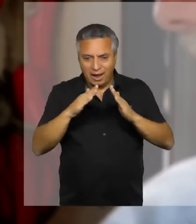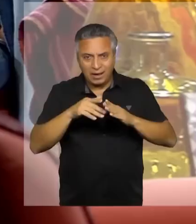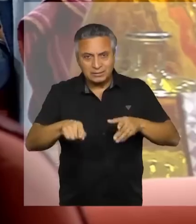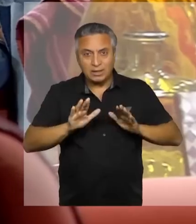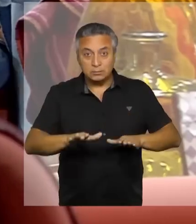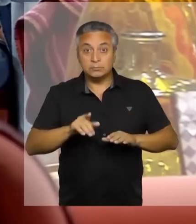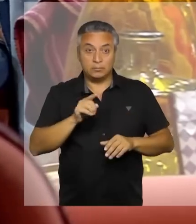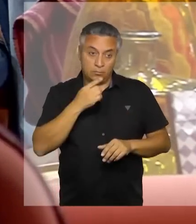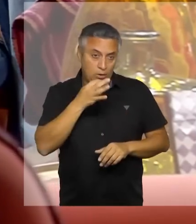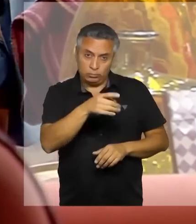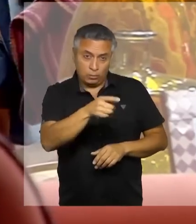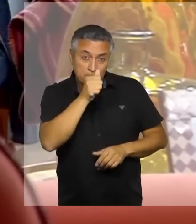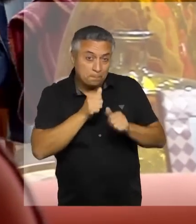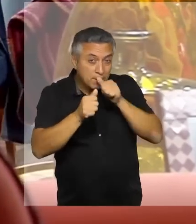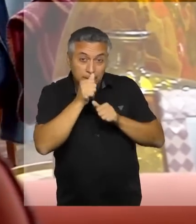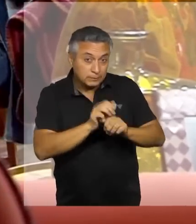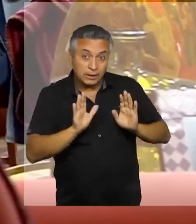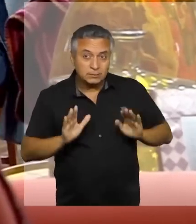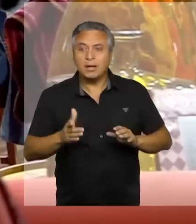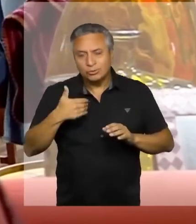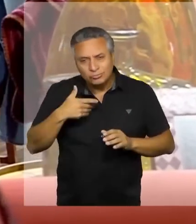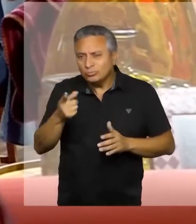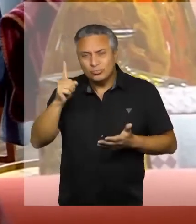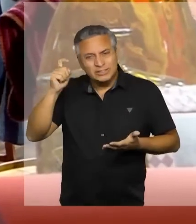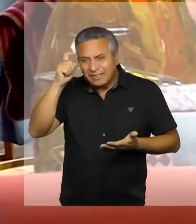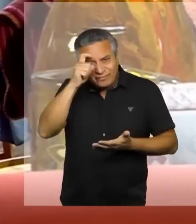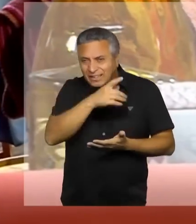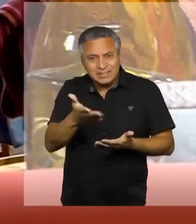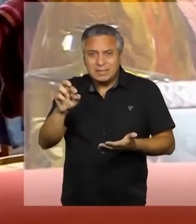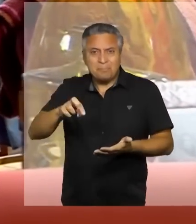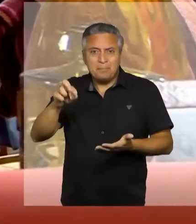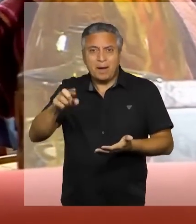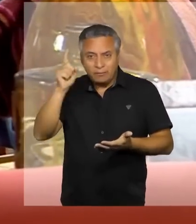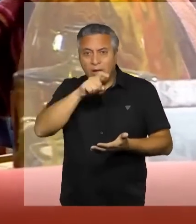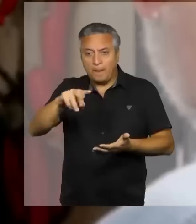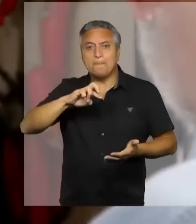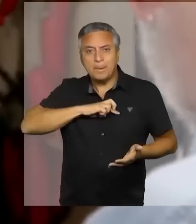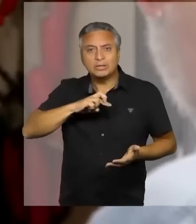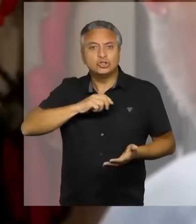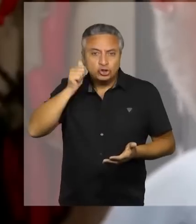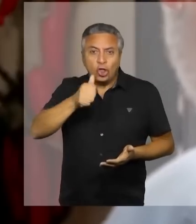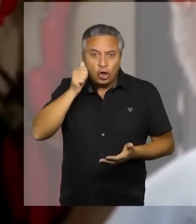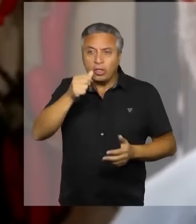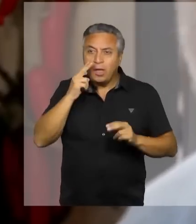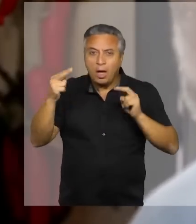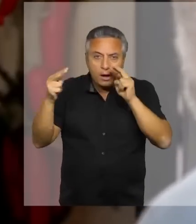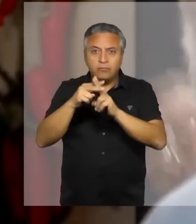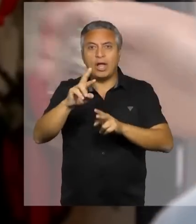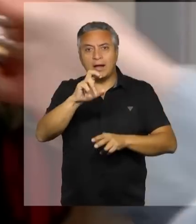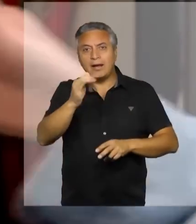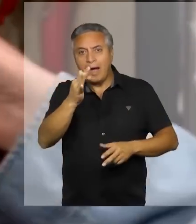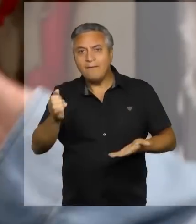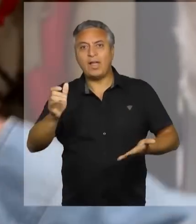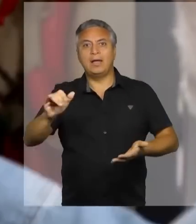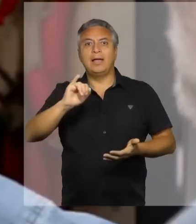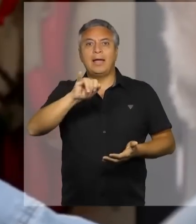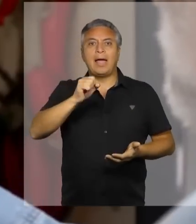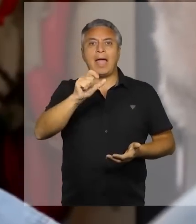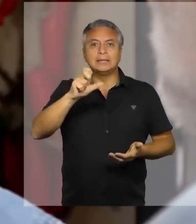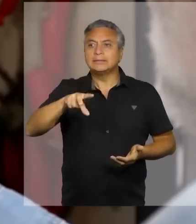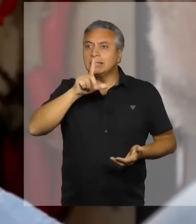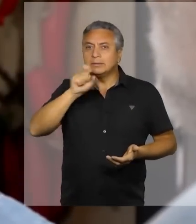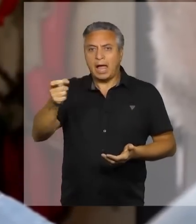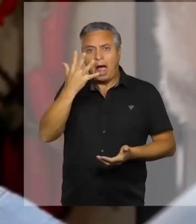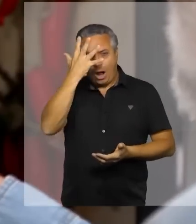tener paciencia. No, sí, es súper difícil, papá. Veo a la Pachi todo el día, al Rafa, a la Jacinta que no quiere saber nada de mí, que está